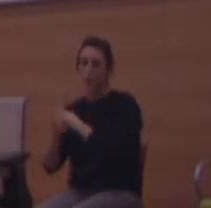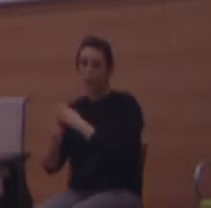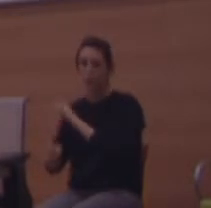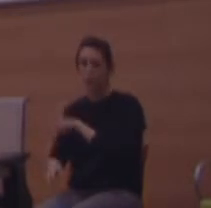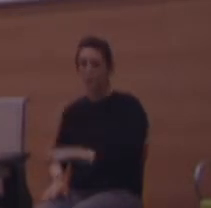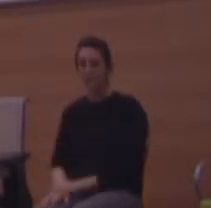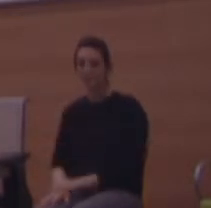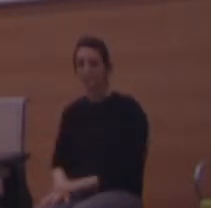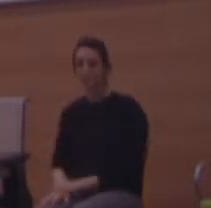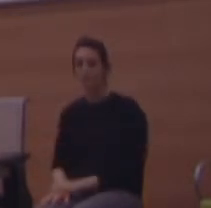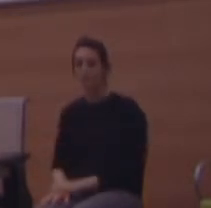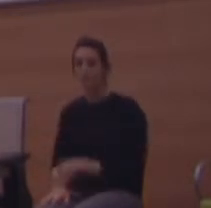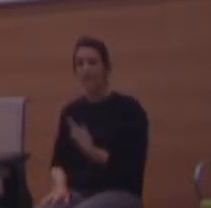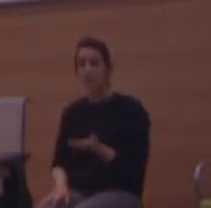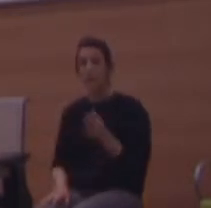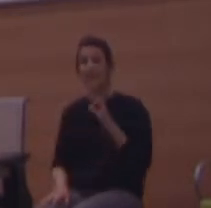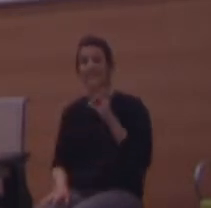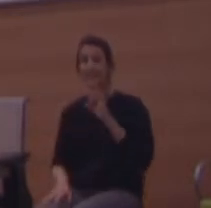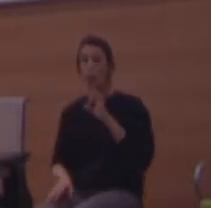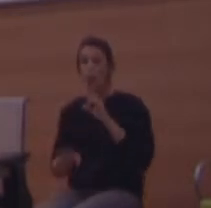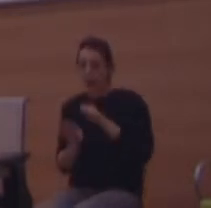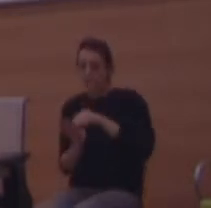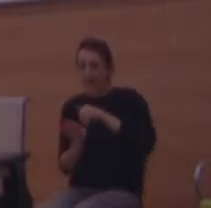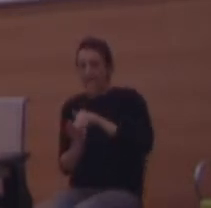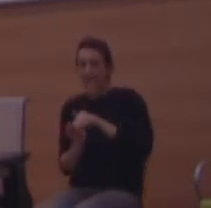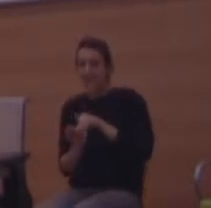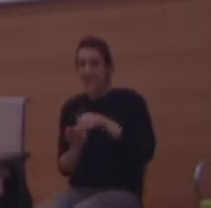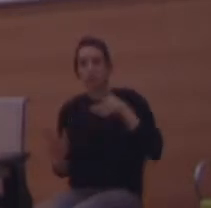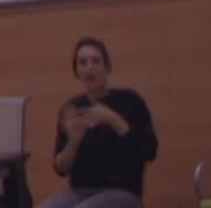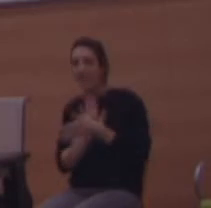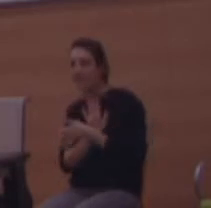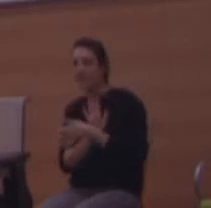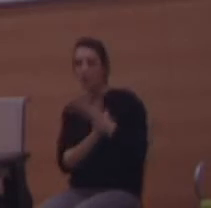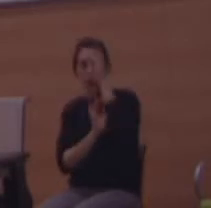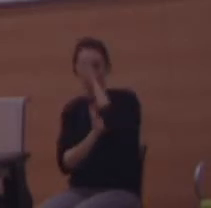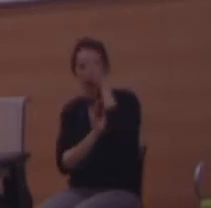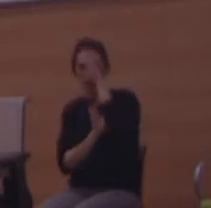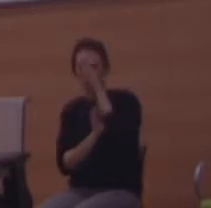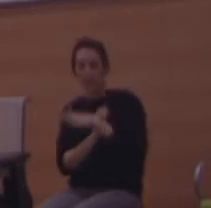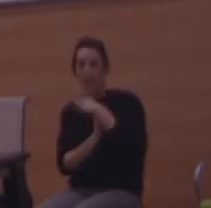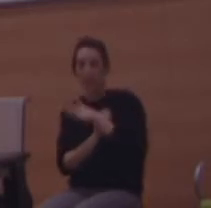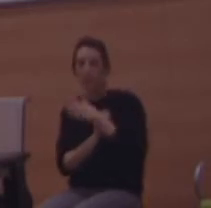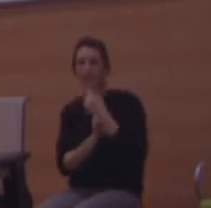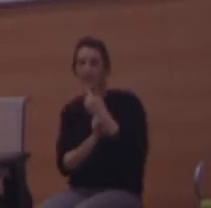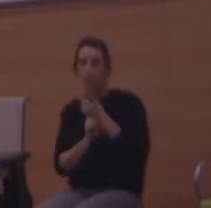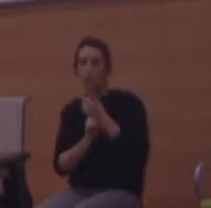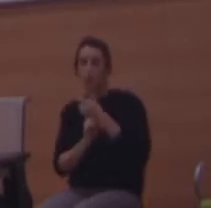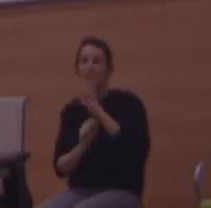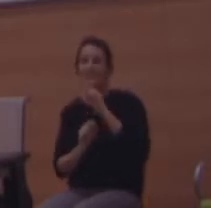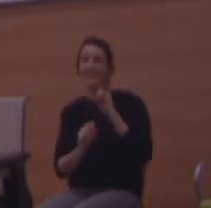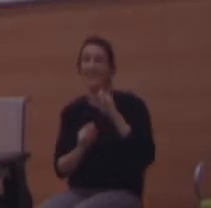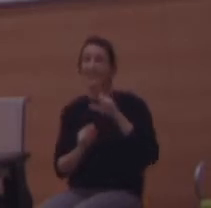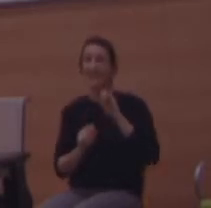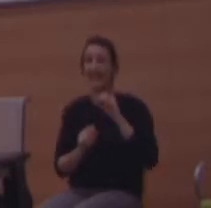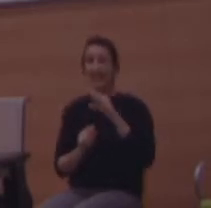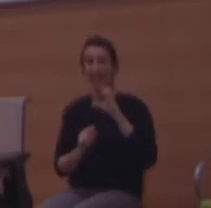La definición de las siliconas tipo masilla es una definición técnica. Son unos elastómeros derivados del sílice que